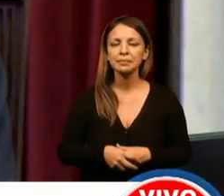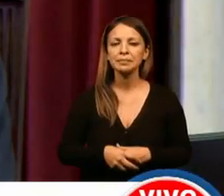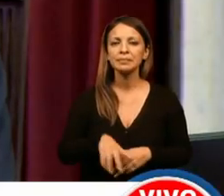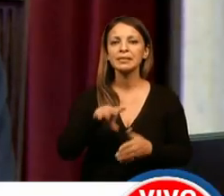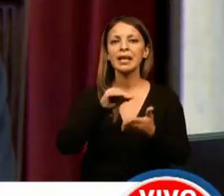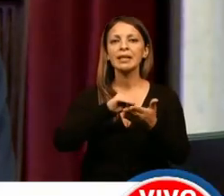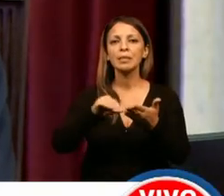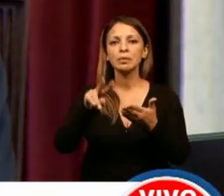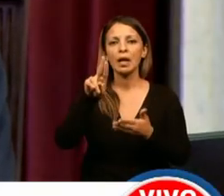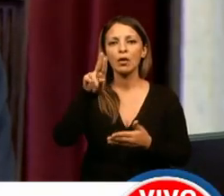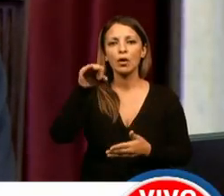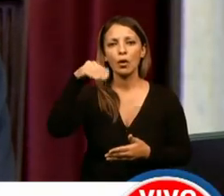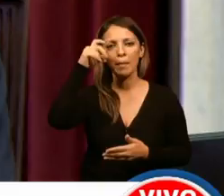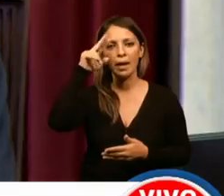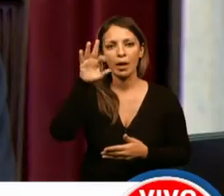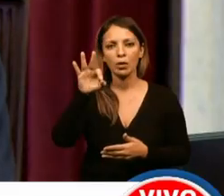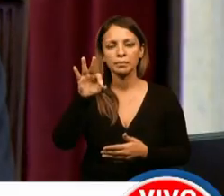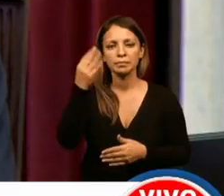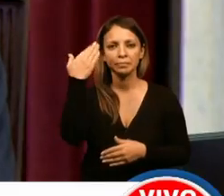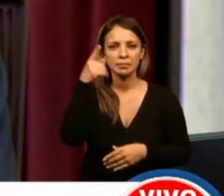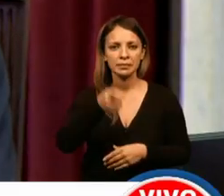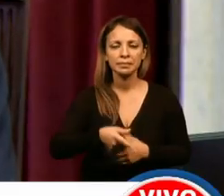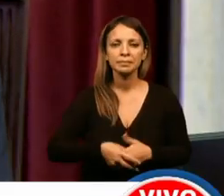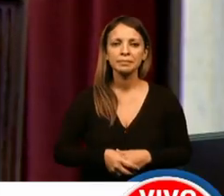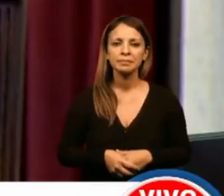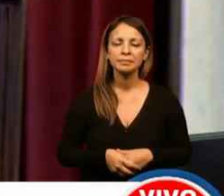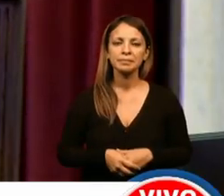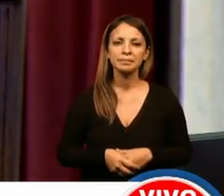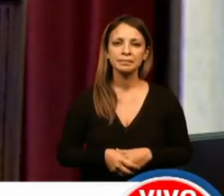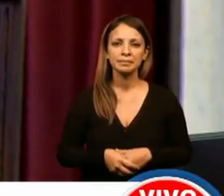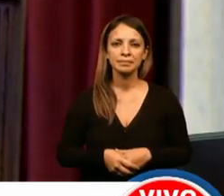víctor romero en el uso de la palabra